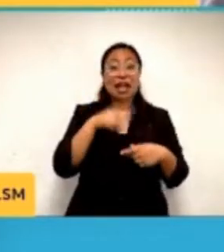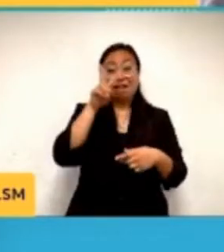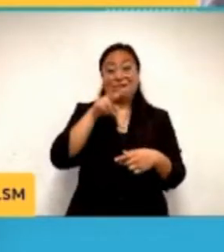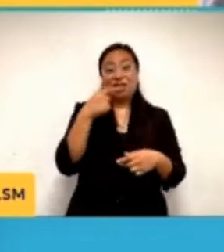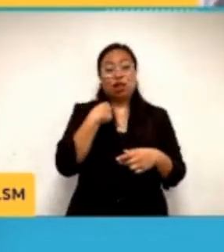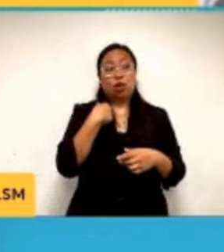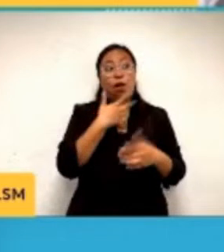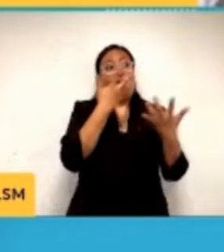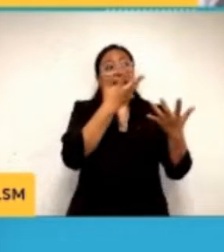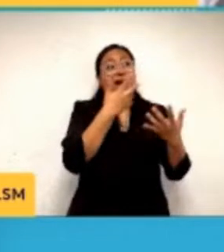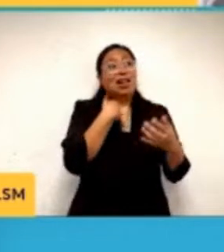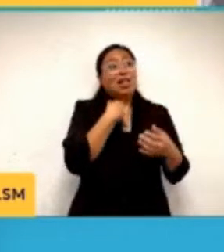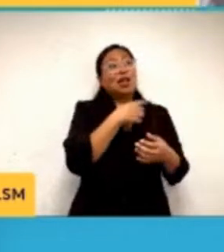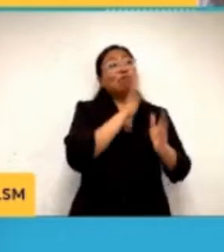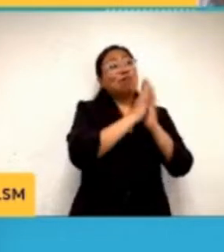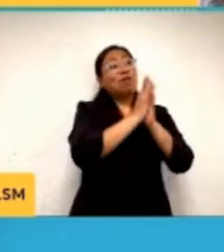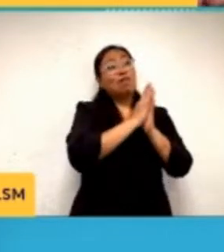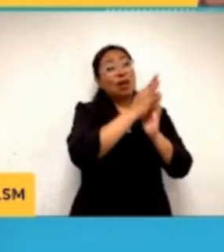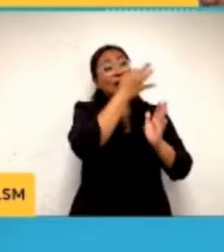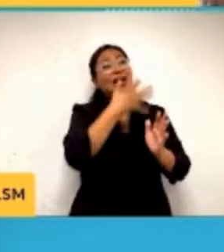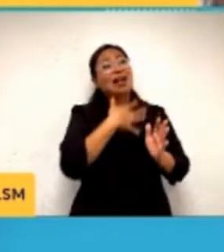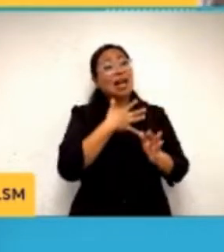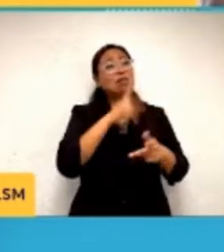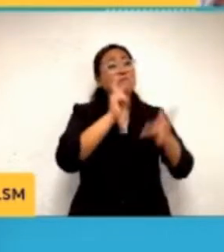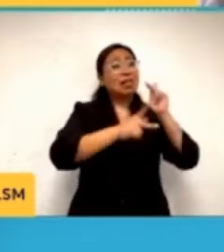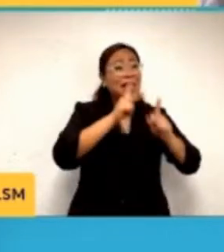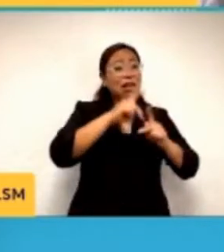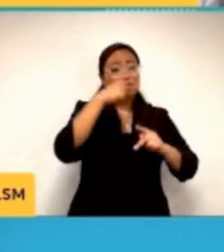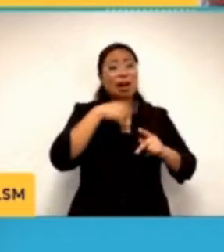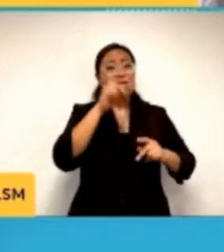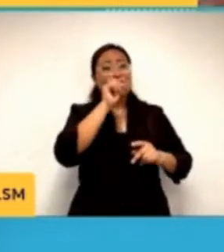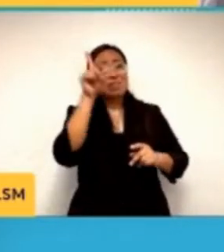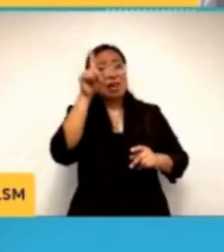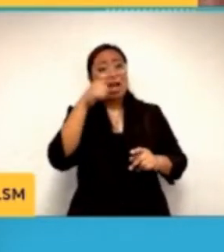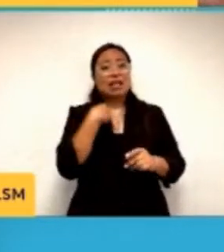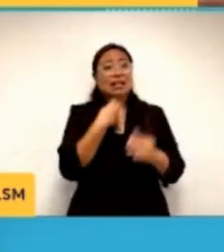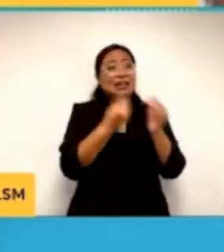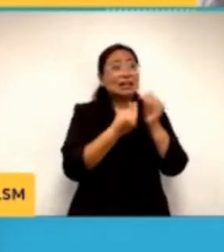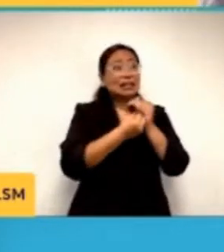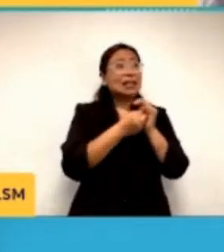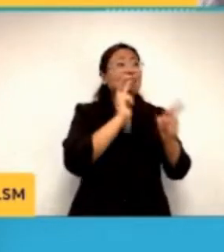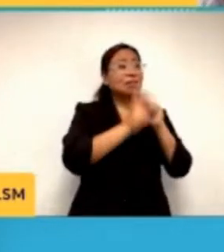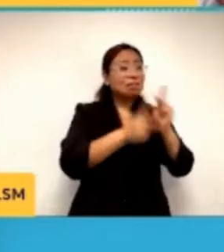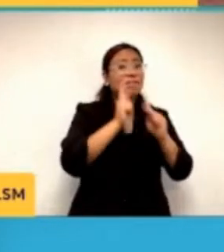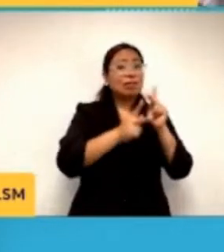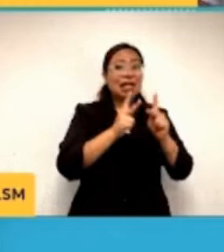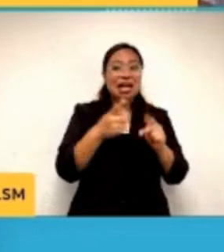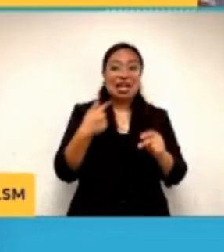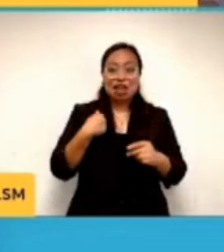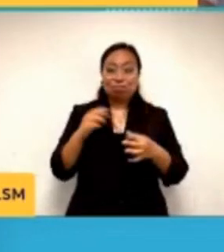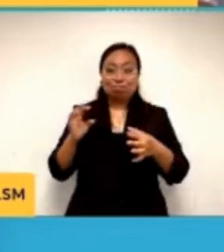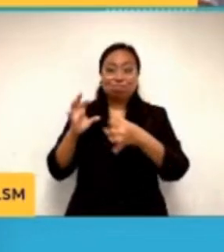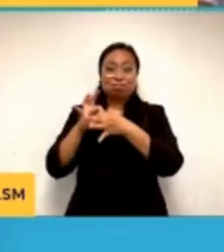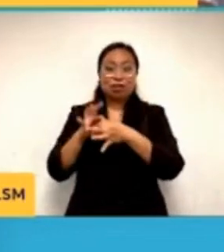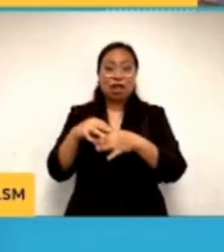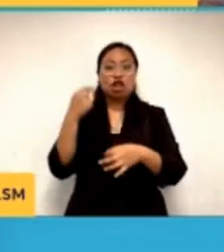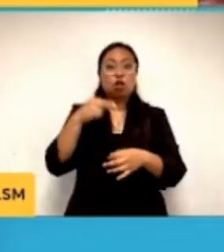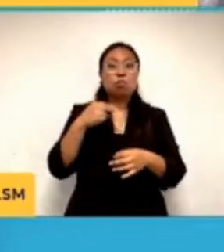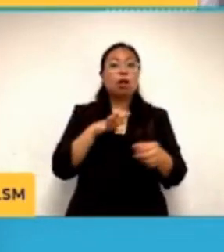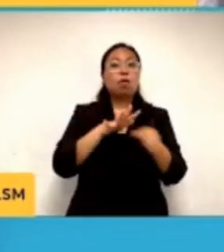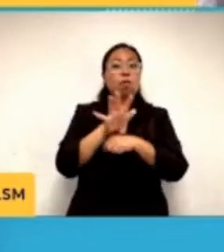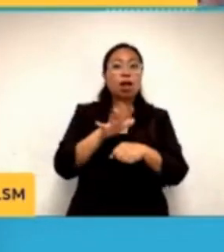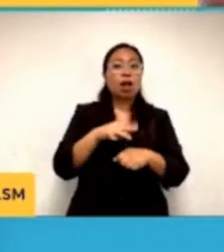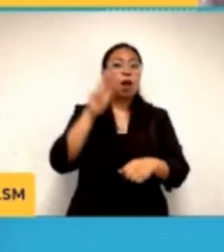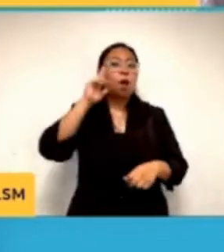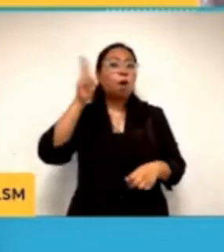le pido sus secretos para avanzar en nuestra carrera profesional y con ello hago un podcast que se llama Hola Poderosa.